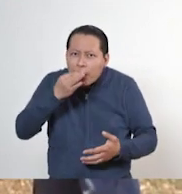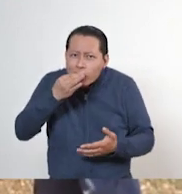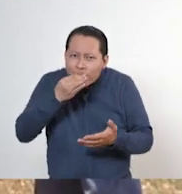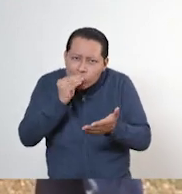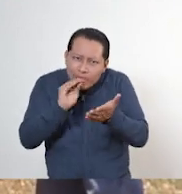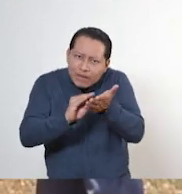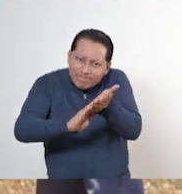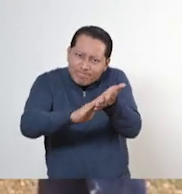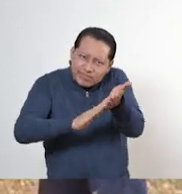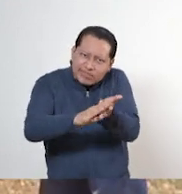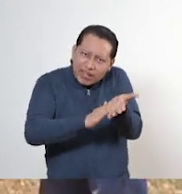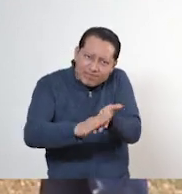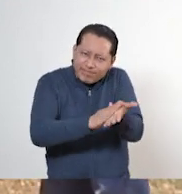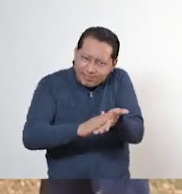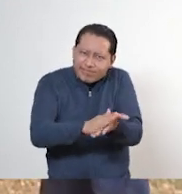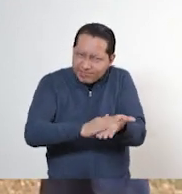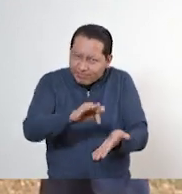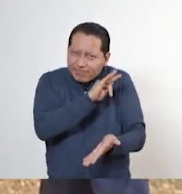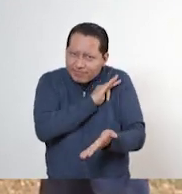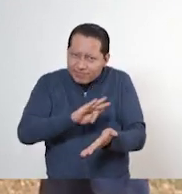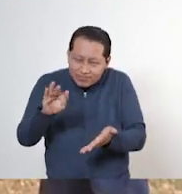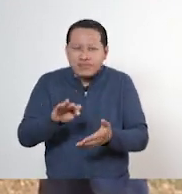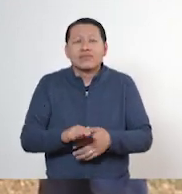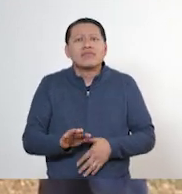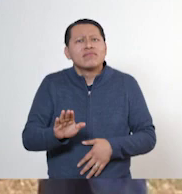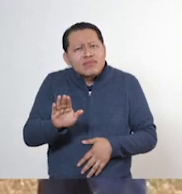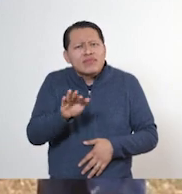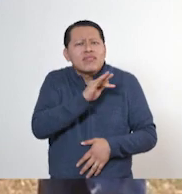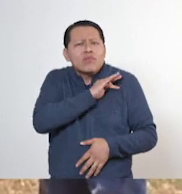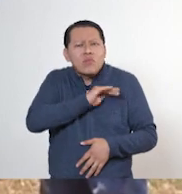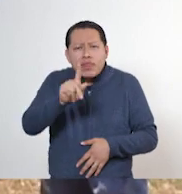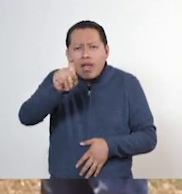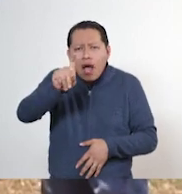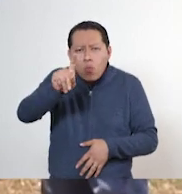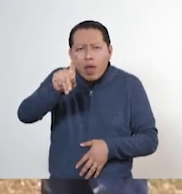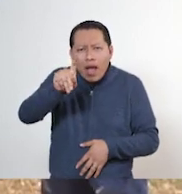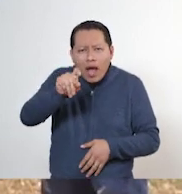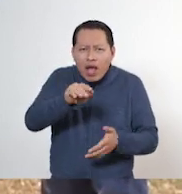Así le hace mi hermano y sí sirve. Mejor con agua de la llave, ¿no?